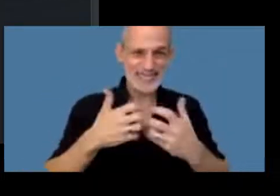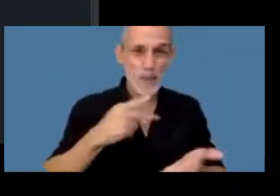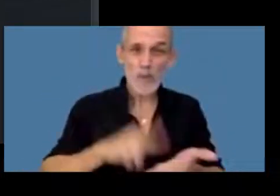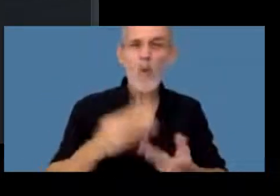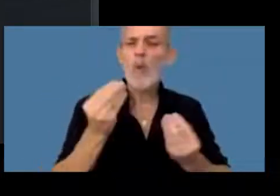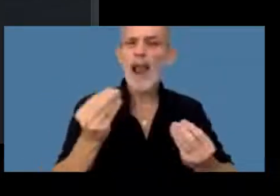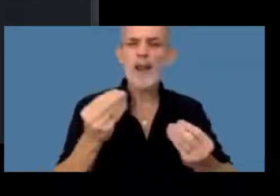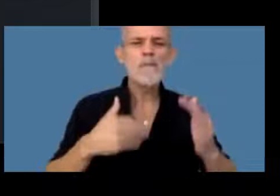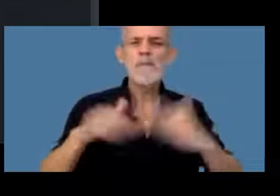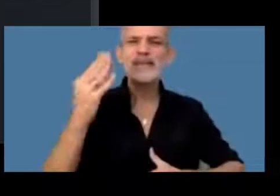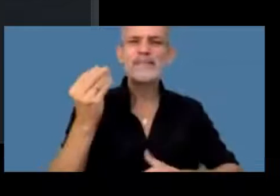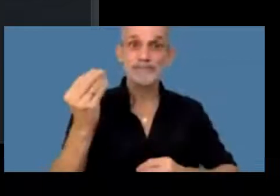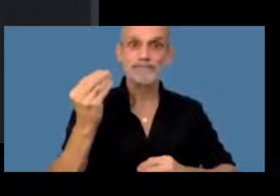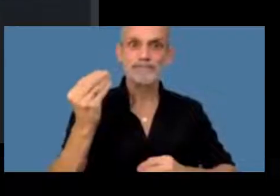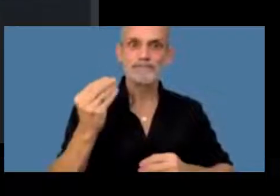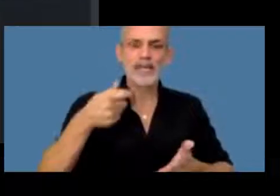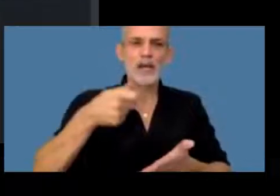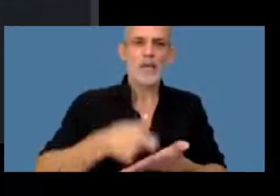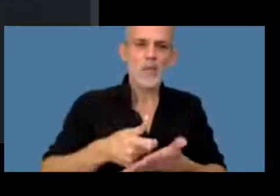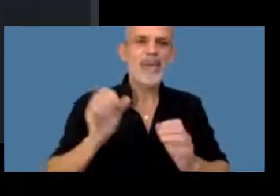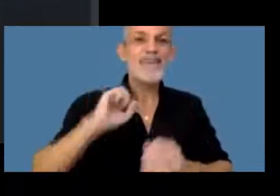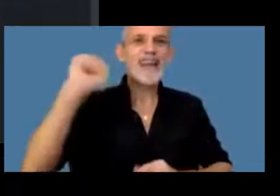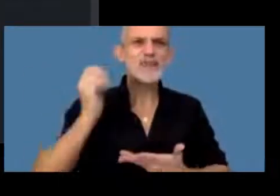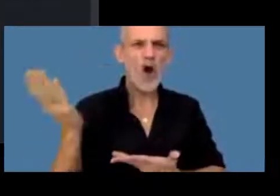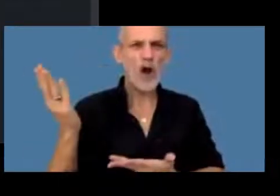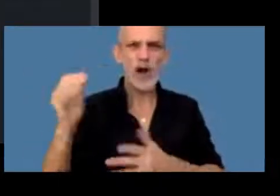la aplicación condicionada de la inflación a nivel impositivo.